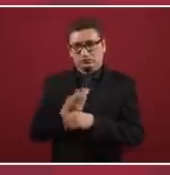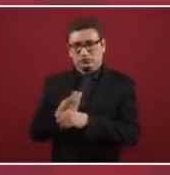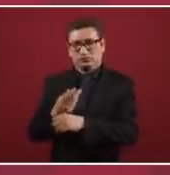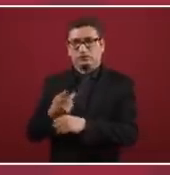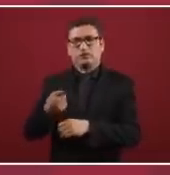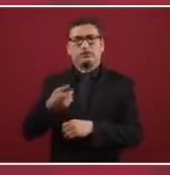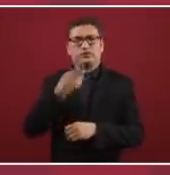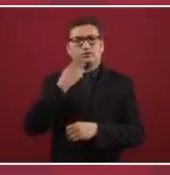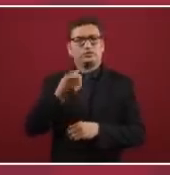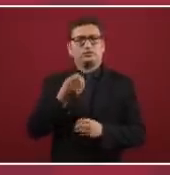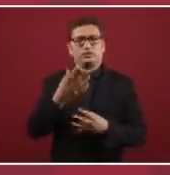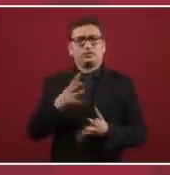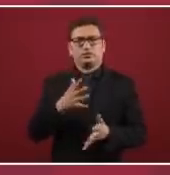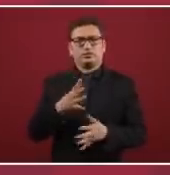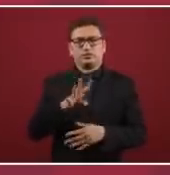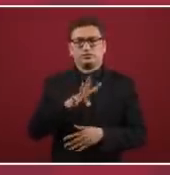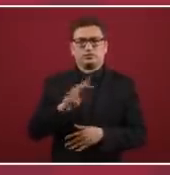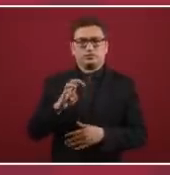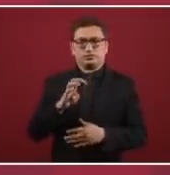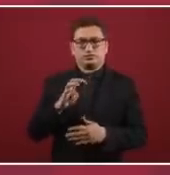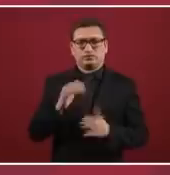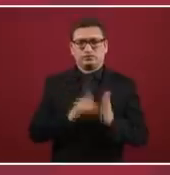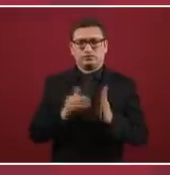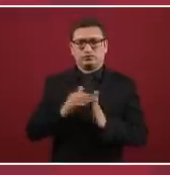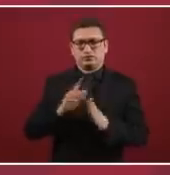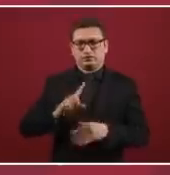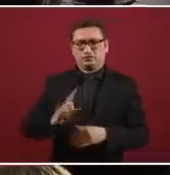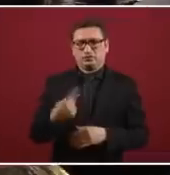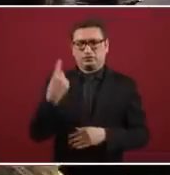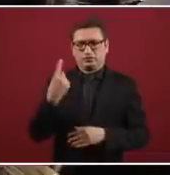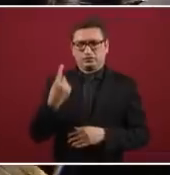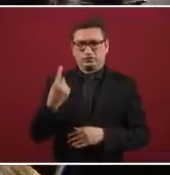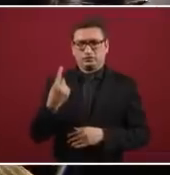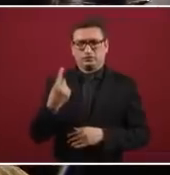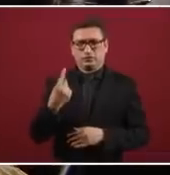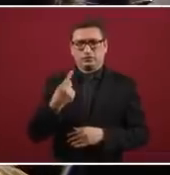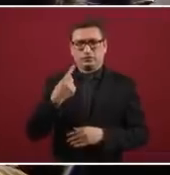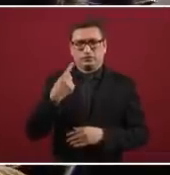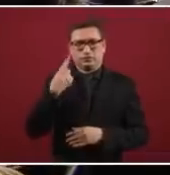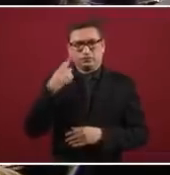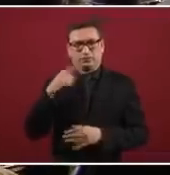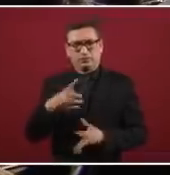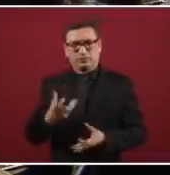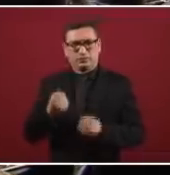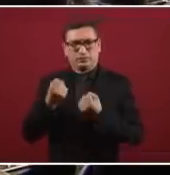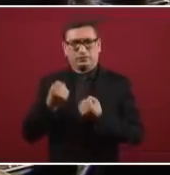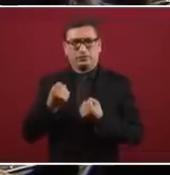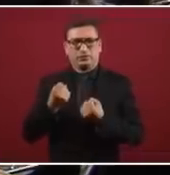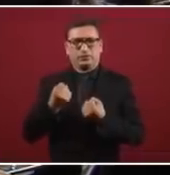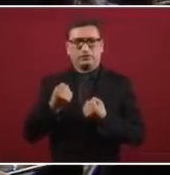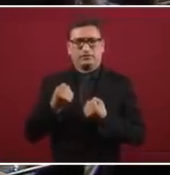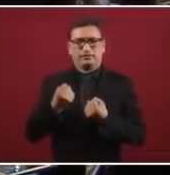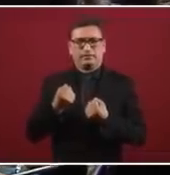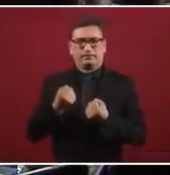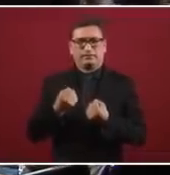Pedían, creo que, $400 millones por el rescate